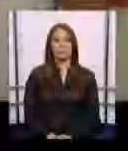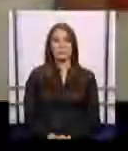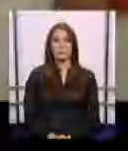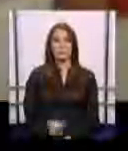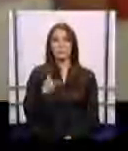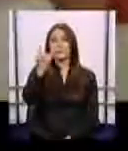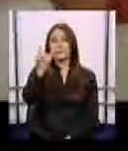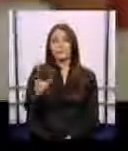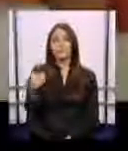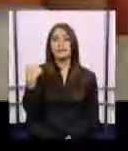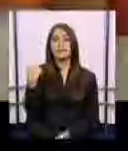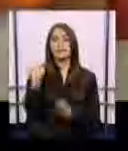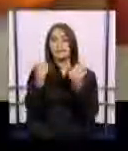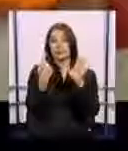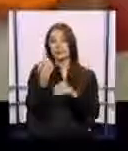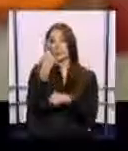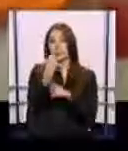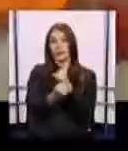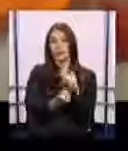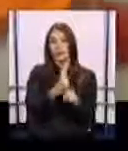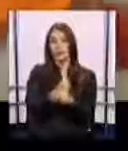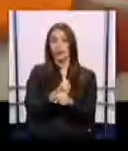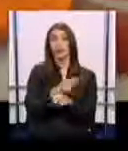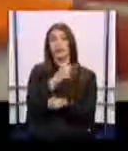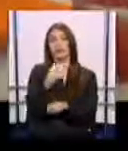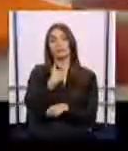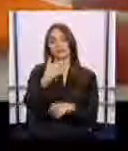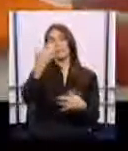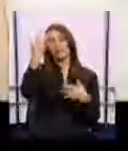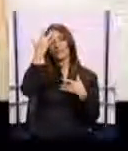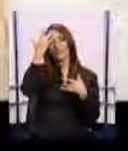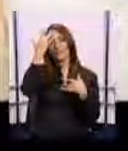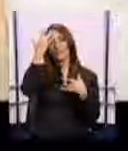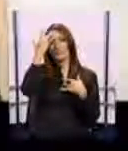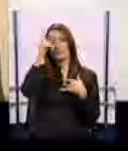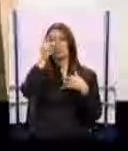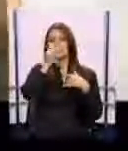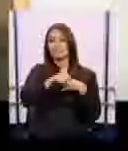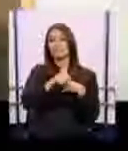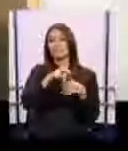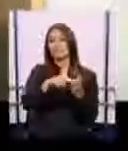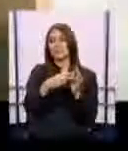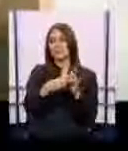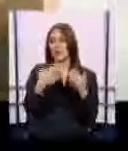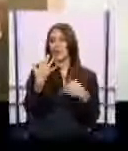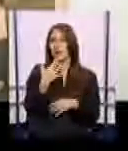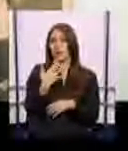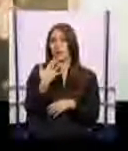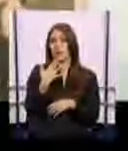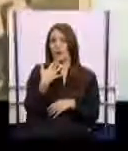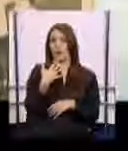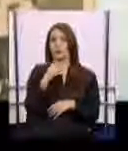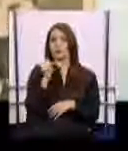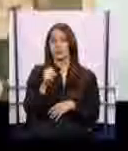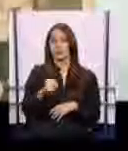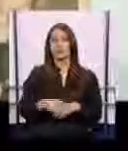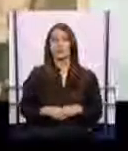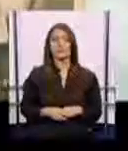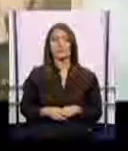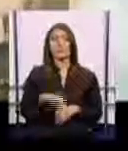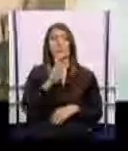Cordovilla, de 61 años, padece de hemofilia, considerado como una enfermedad rara o catastrófica.